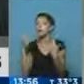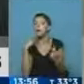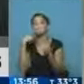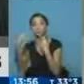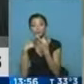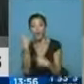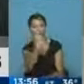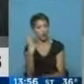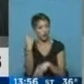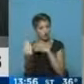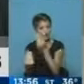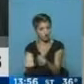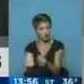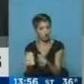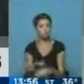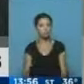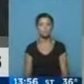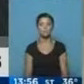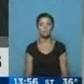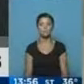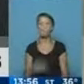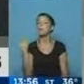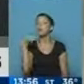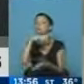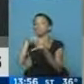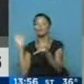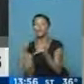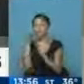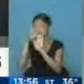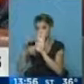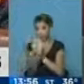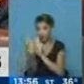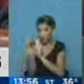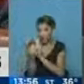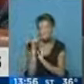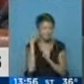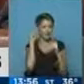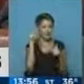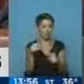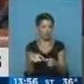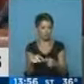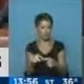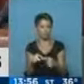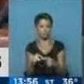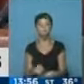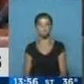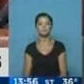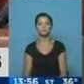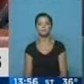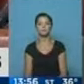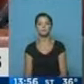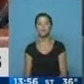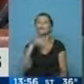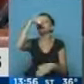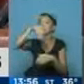vamos a leer todas las impugnaciones que han recibido y por supuesto este la idea una amplia participación y en